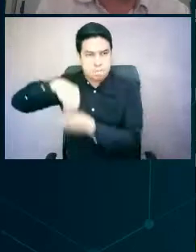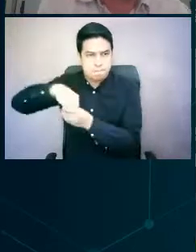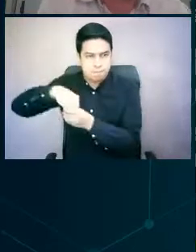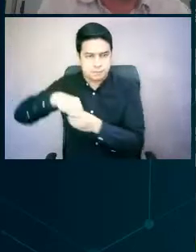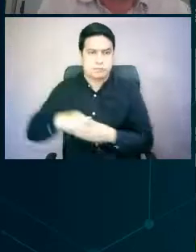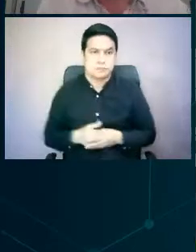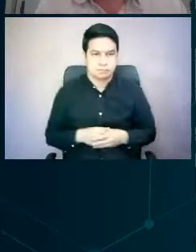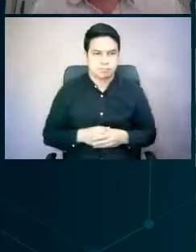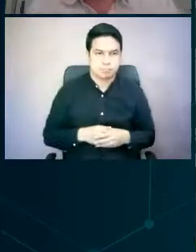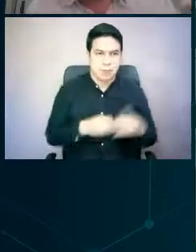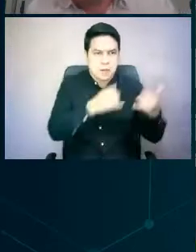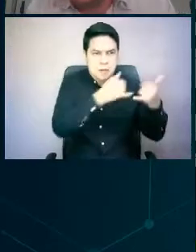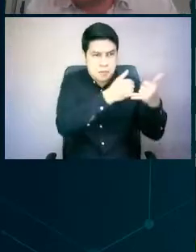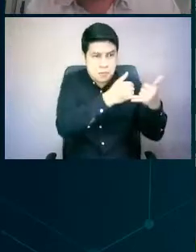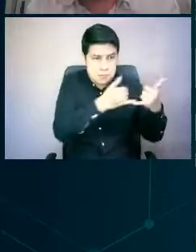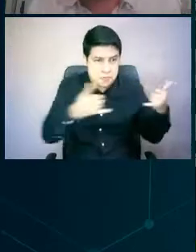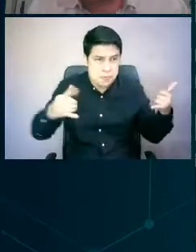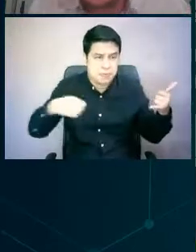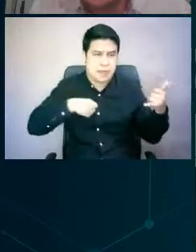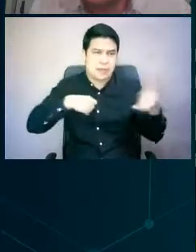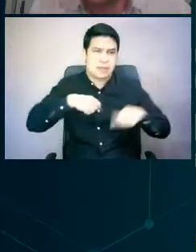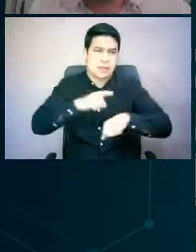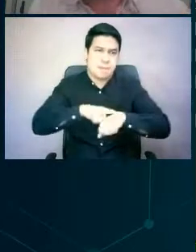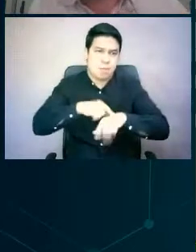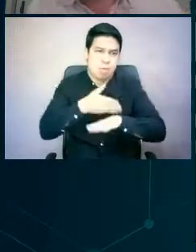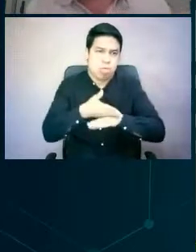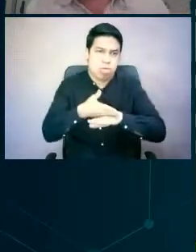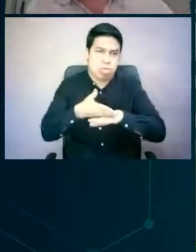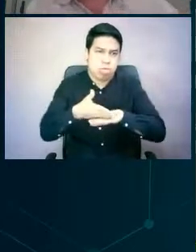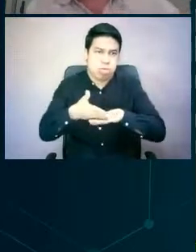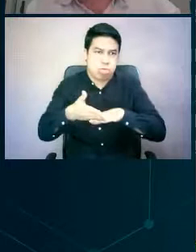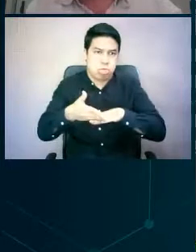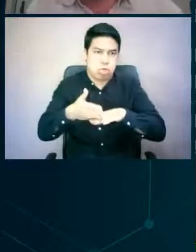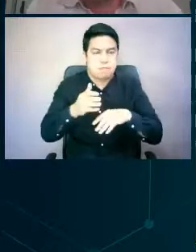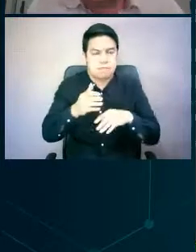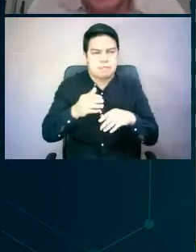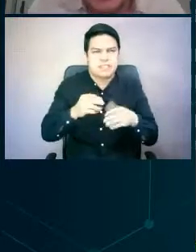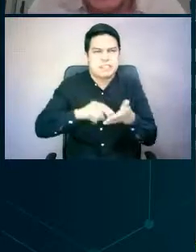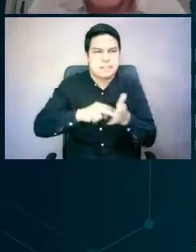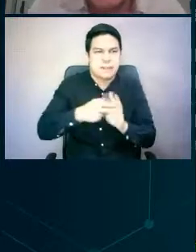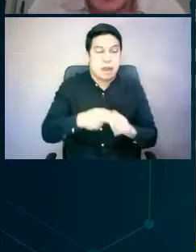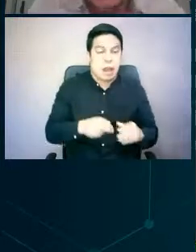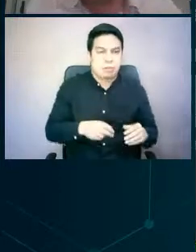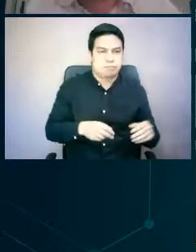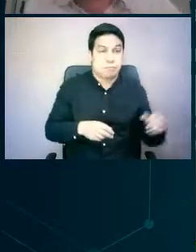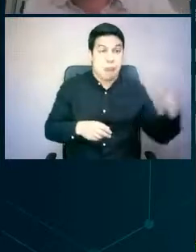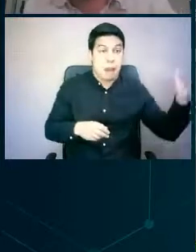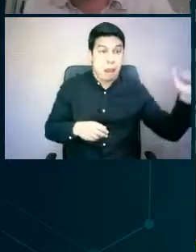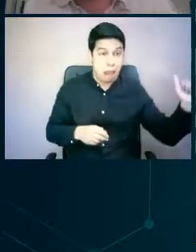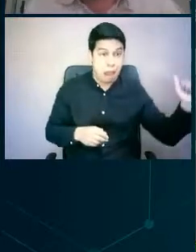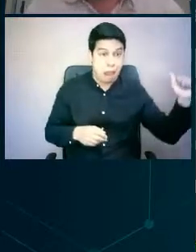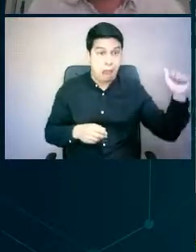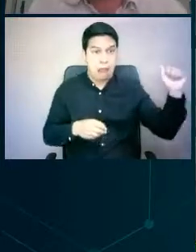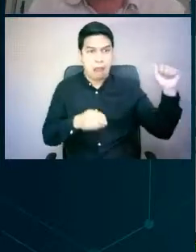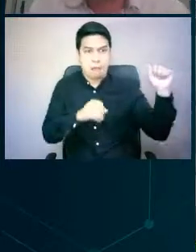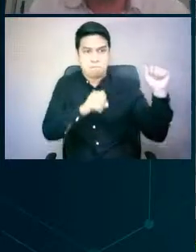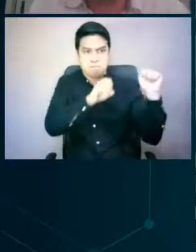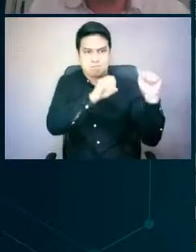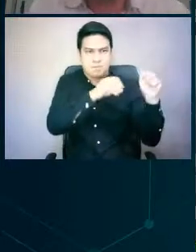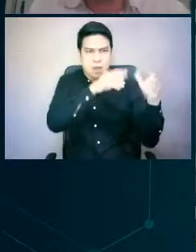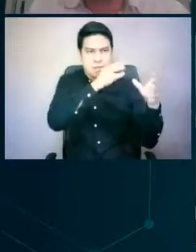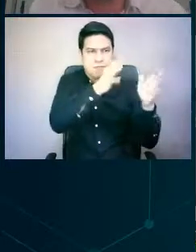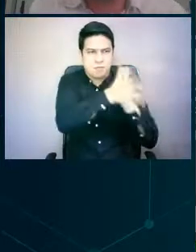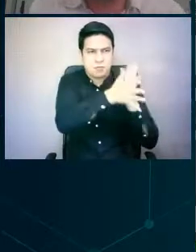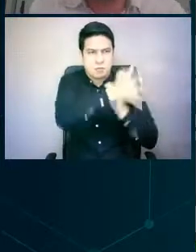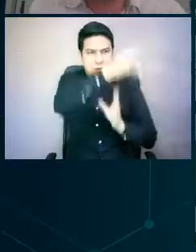que básicamente es el tiempo que transcurre para que el paquete que va del extremo A al extremo B. Entonces, en el extremo